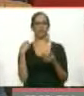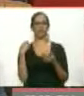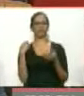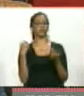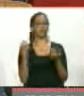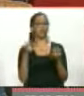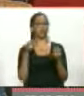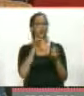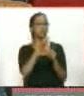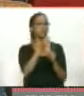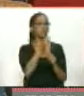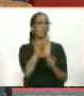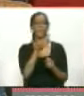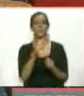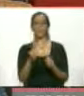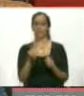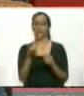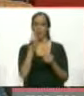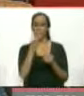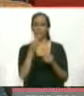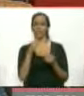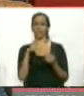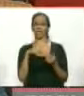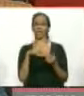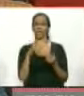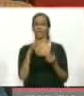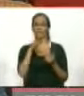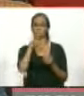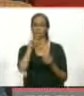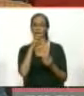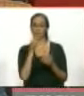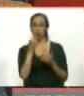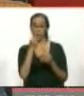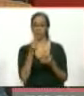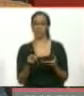seguir ferrari no está en las hemerotecas